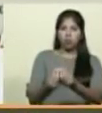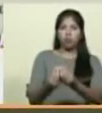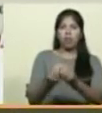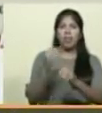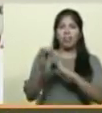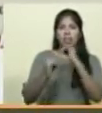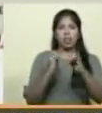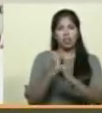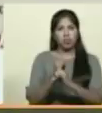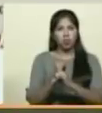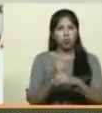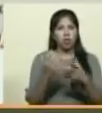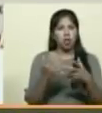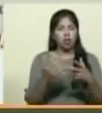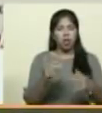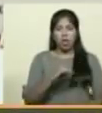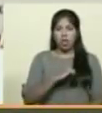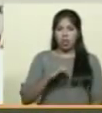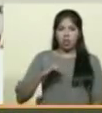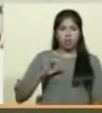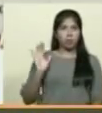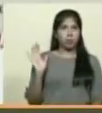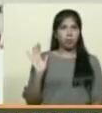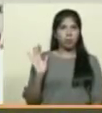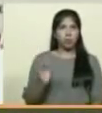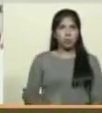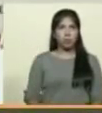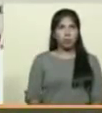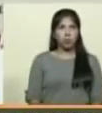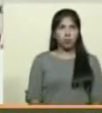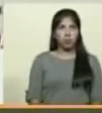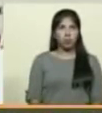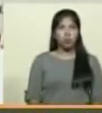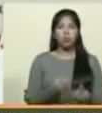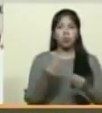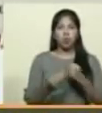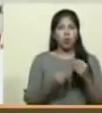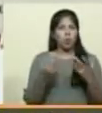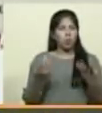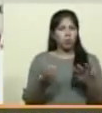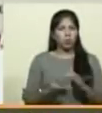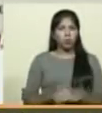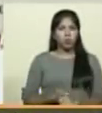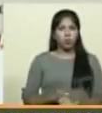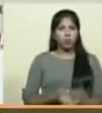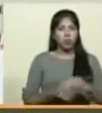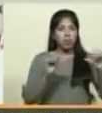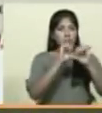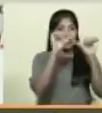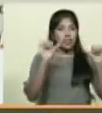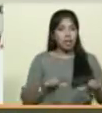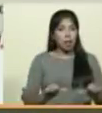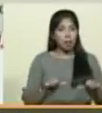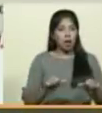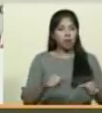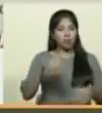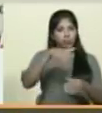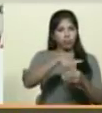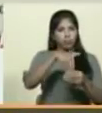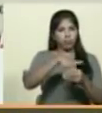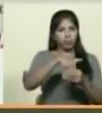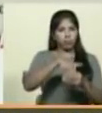independiente, sobre todo de los mecanismos para la subyugación de los sistemas electorales de nuestro